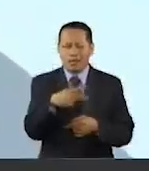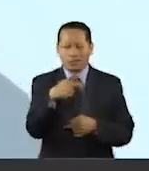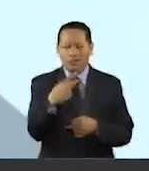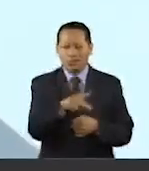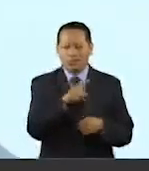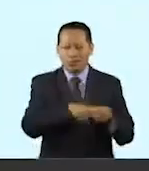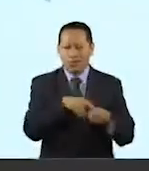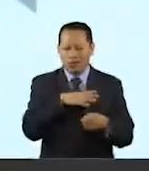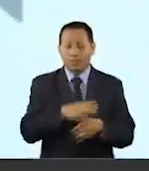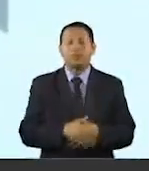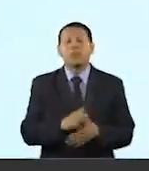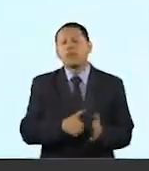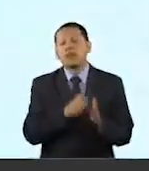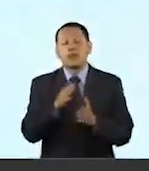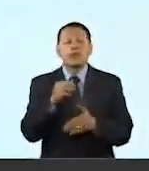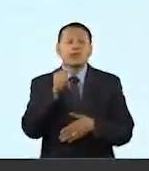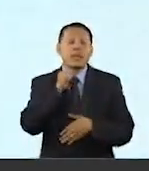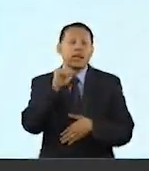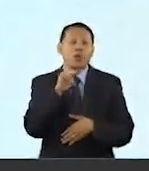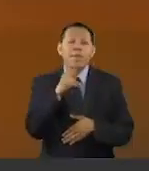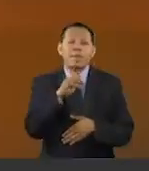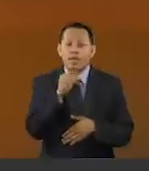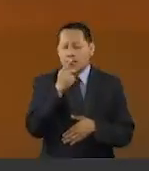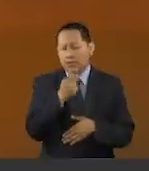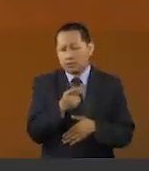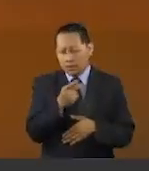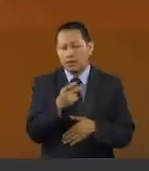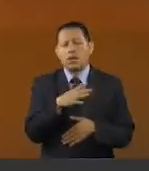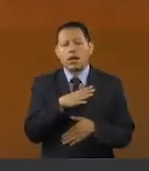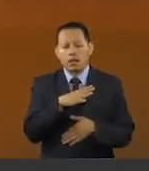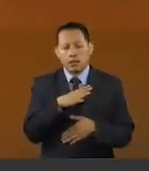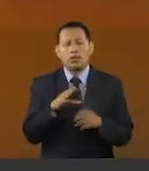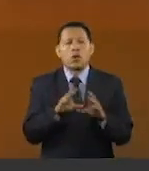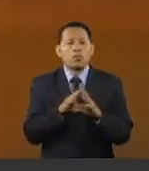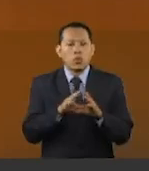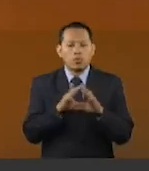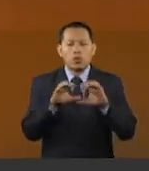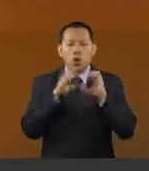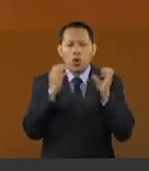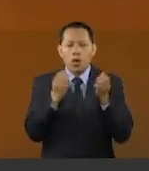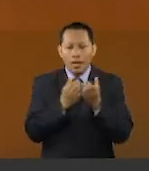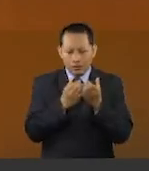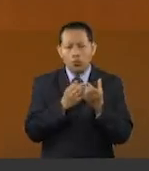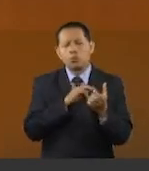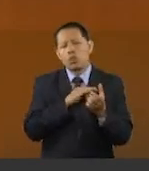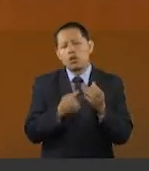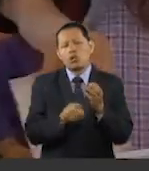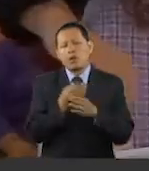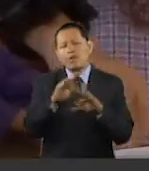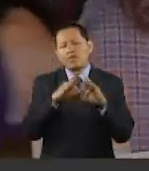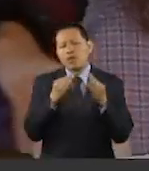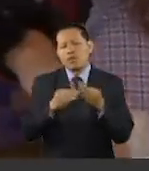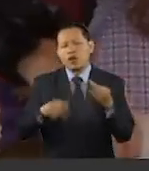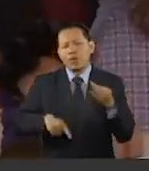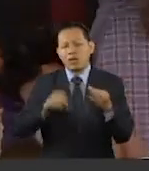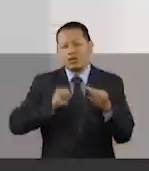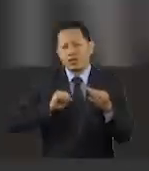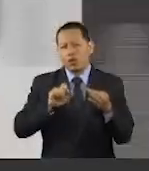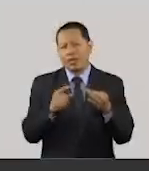La senadora del PRI, Beatriz Paredes, cuestionó el papel democrático del Congreso en el siglo XXI ante el nuevo modelo de Estado.